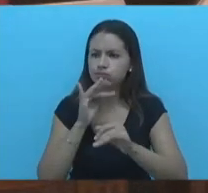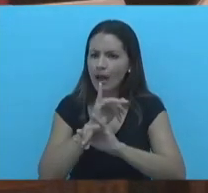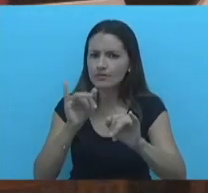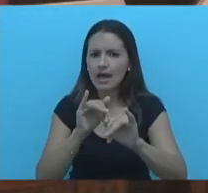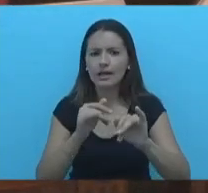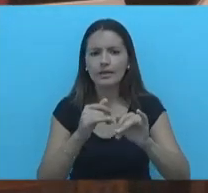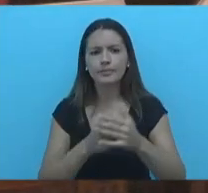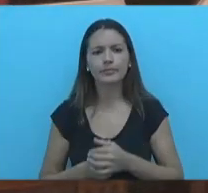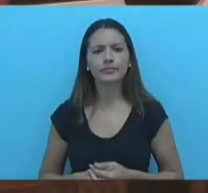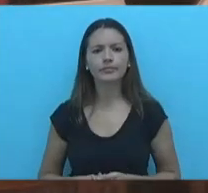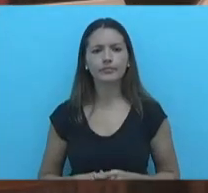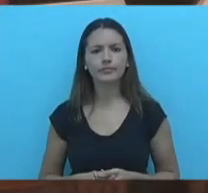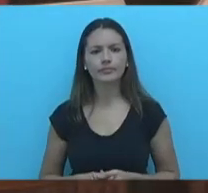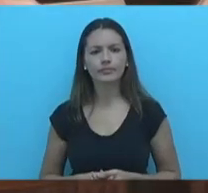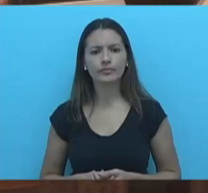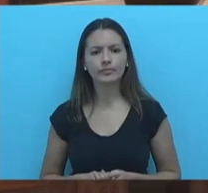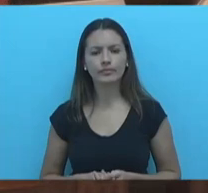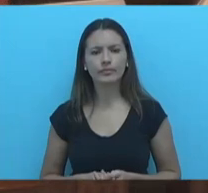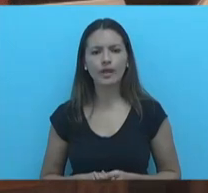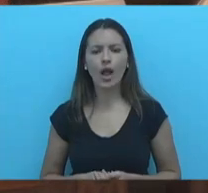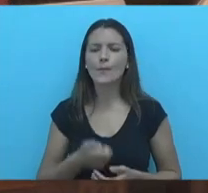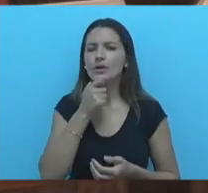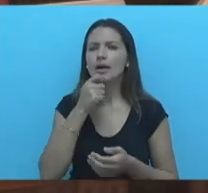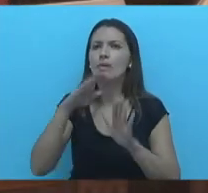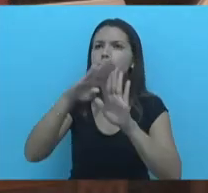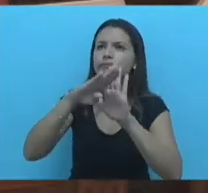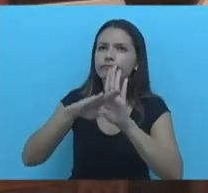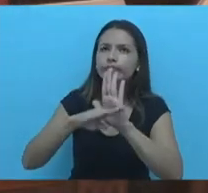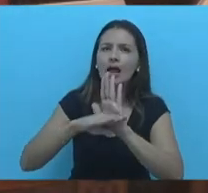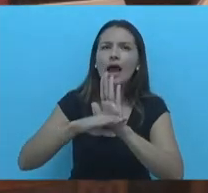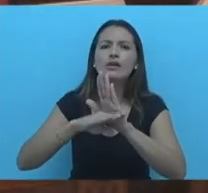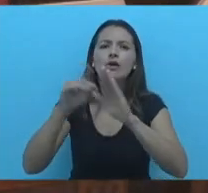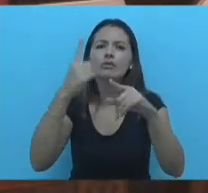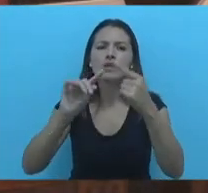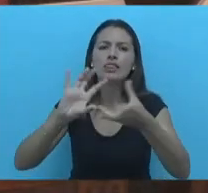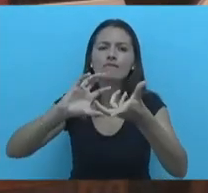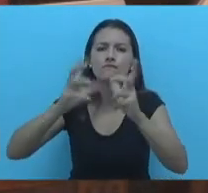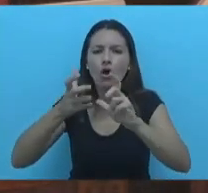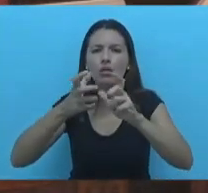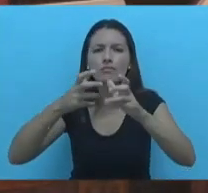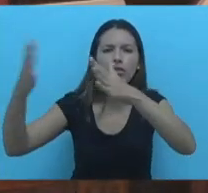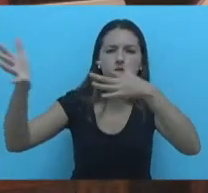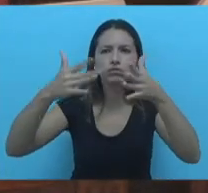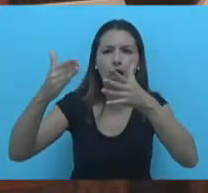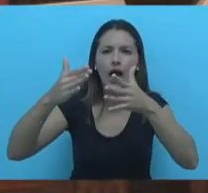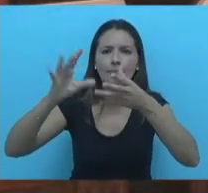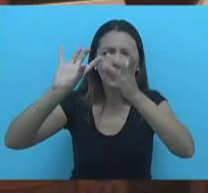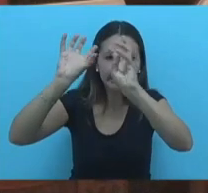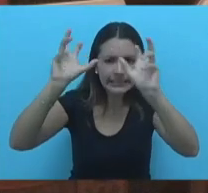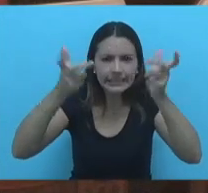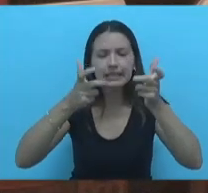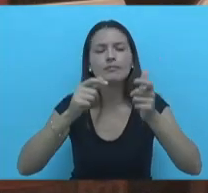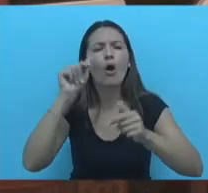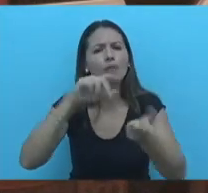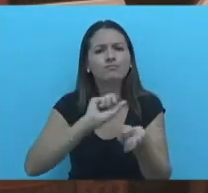distintos elementos climáticos. El cambio climático hoy nos está obligando a repetir casi cíclicamente